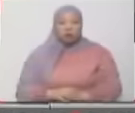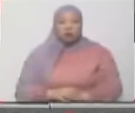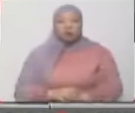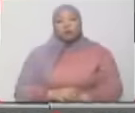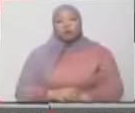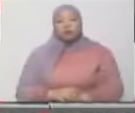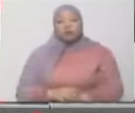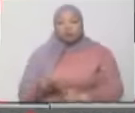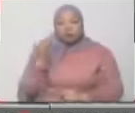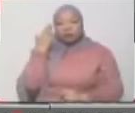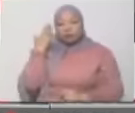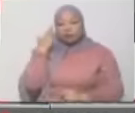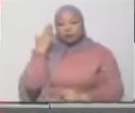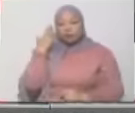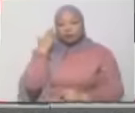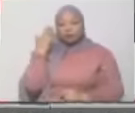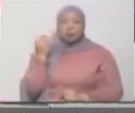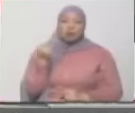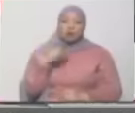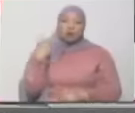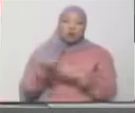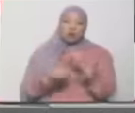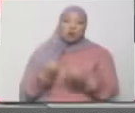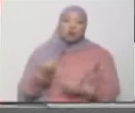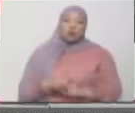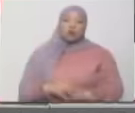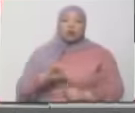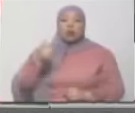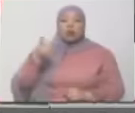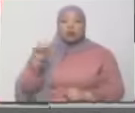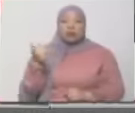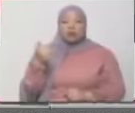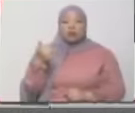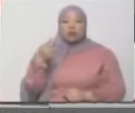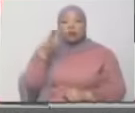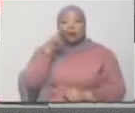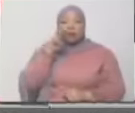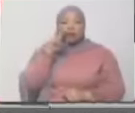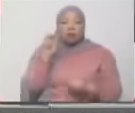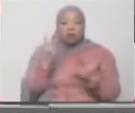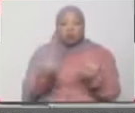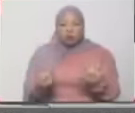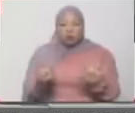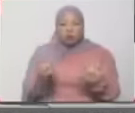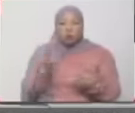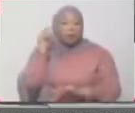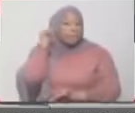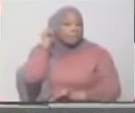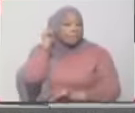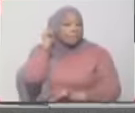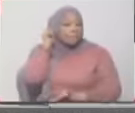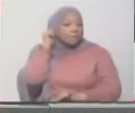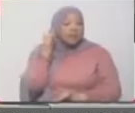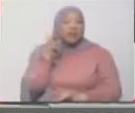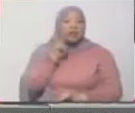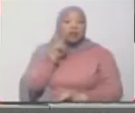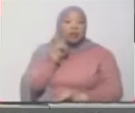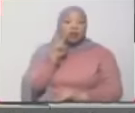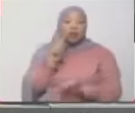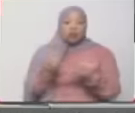¿Sabes lo que estoy diciendo, verdad? Yo lo sé, yo tengo 10 nietas y 7 nietos